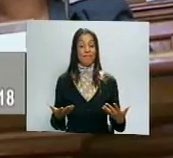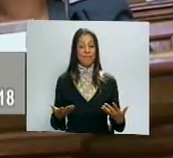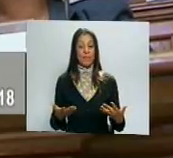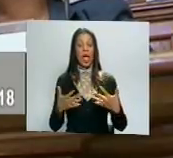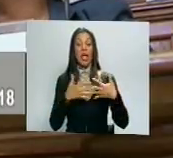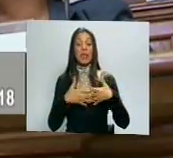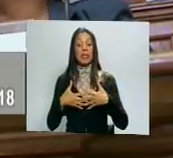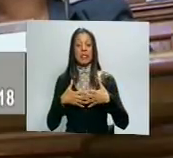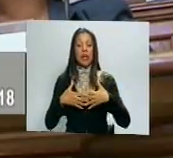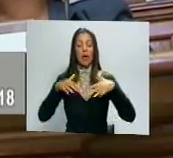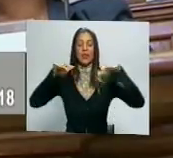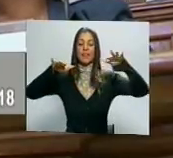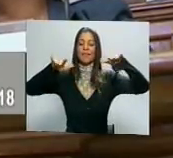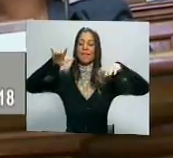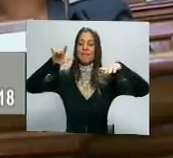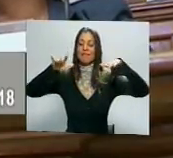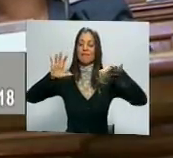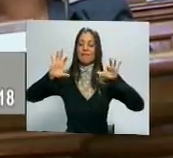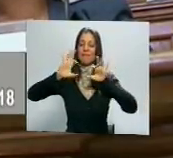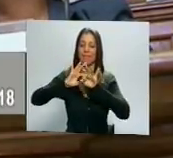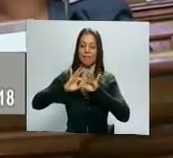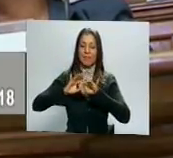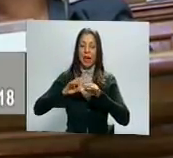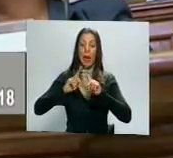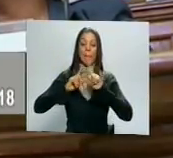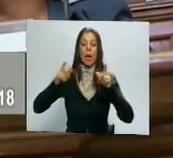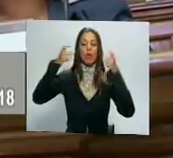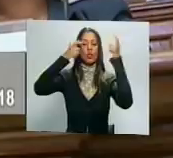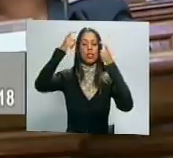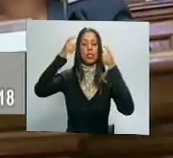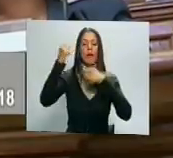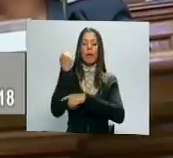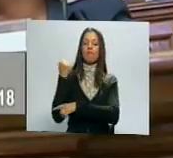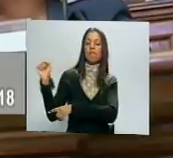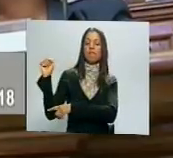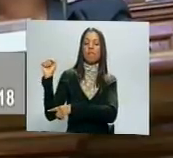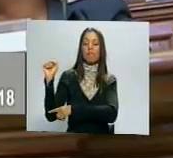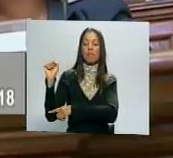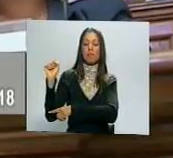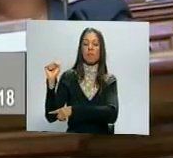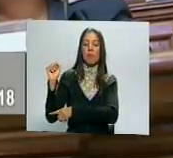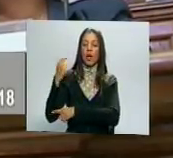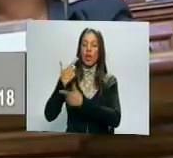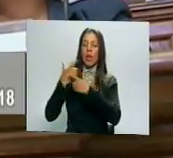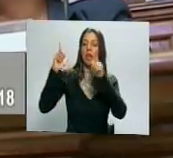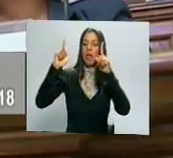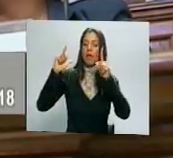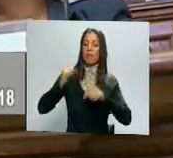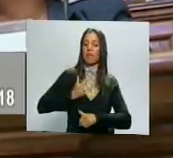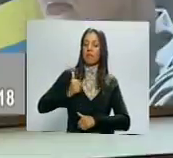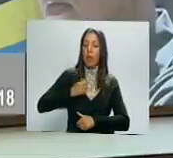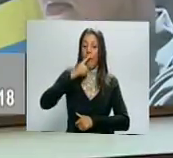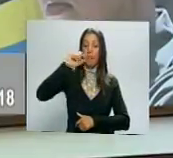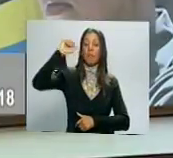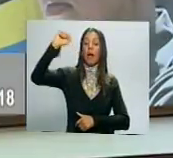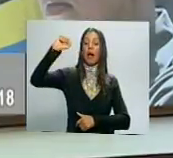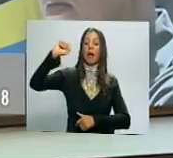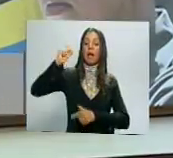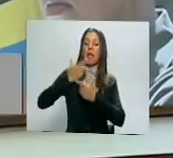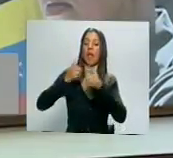por el imperialismo. Pero ni fue Hugo Chávez un títere, ni ha sido Nicolás Maduro un títere del imperio